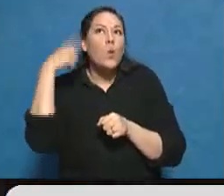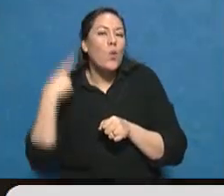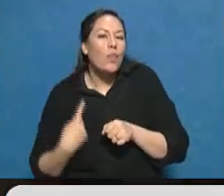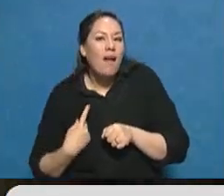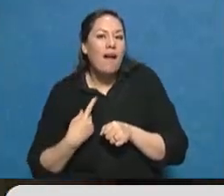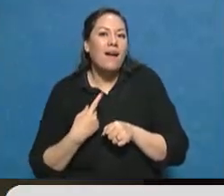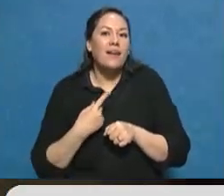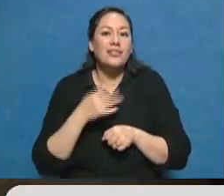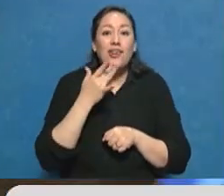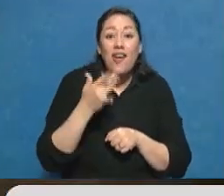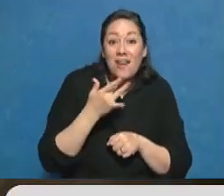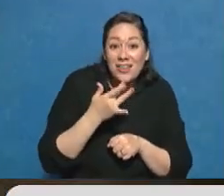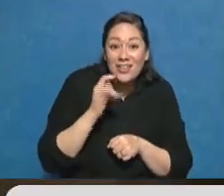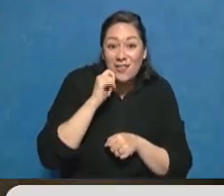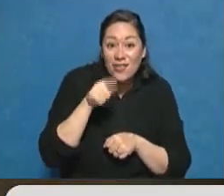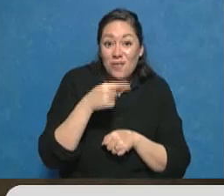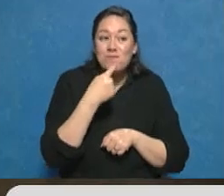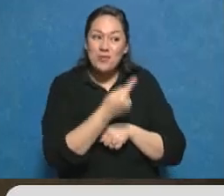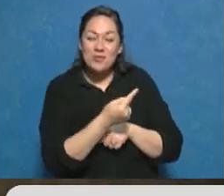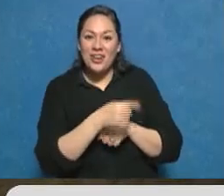¿Sí? ¿Sí? ¿Sos bonito? ¿Sos bonito